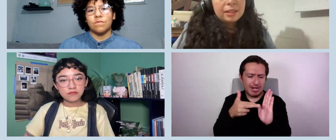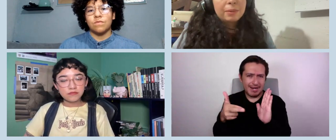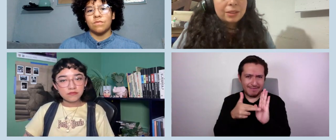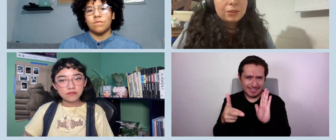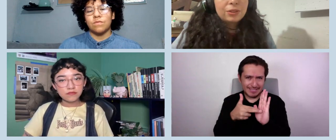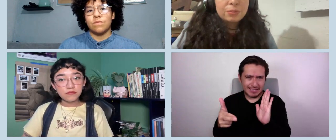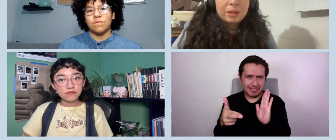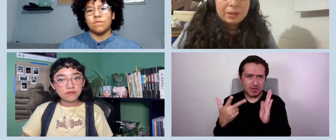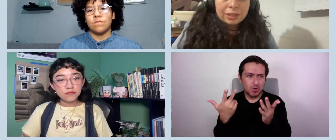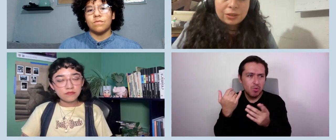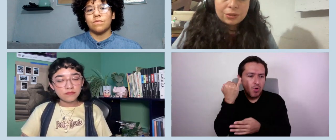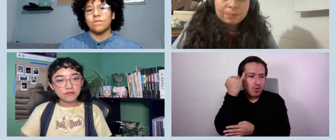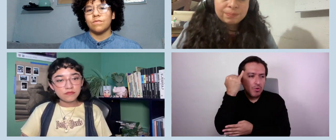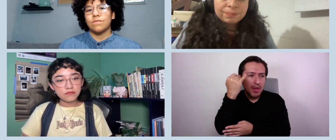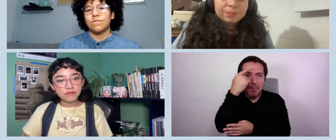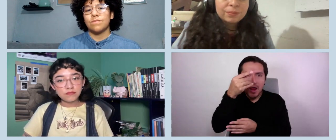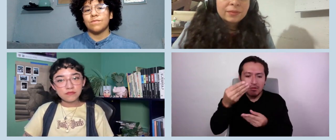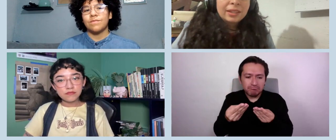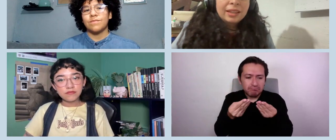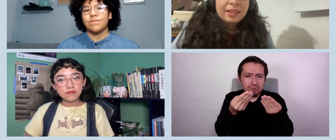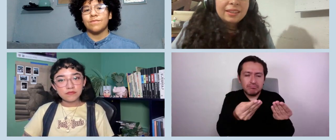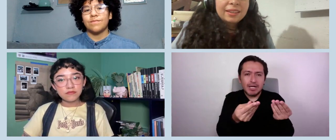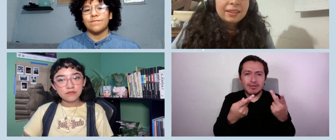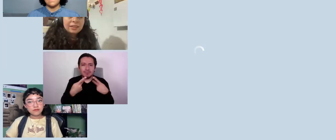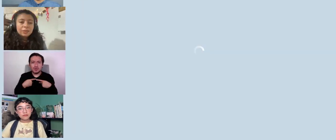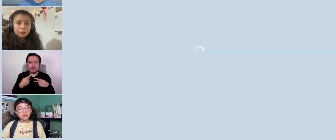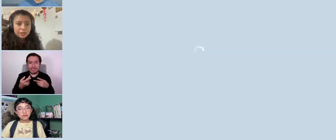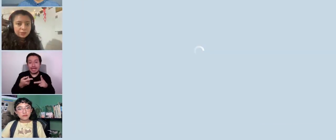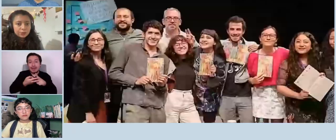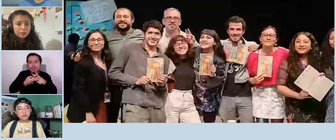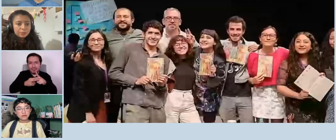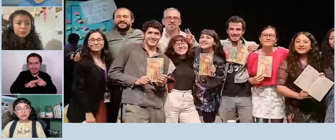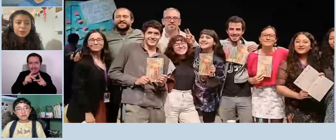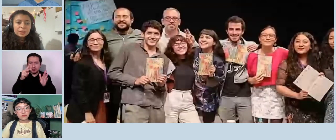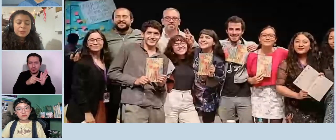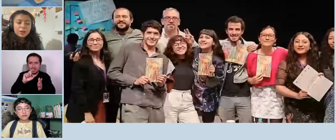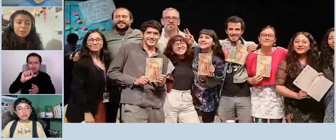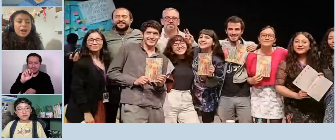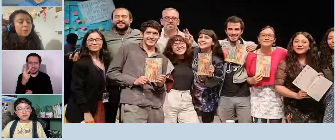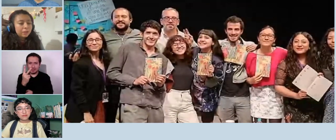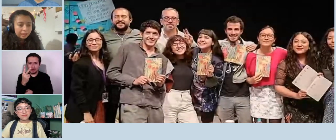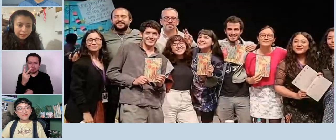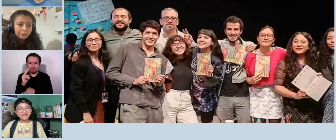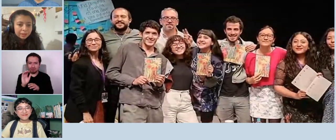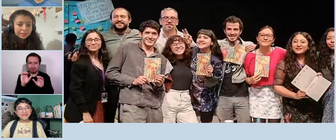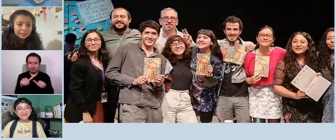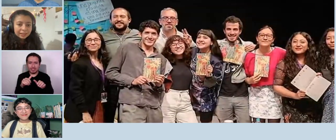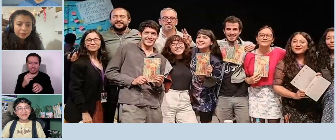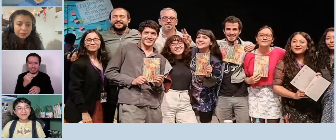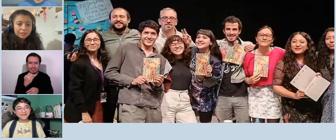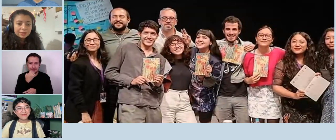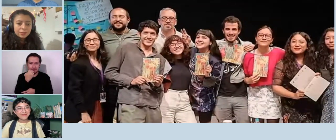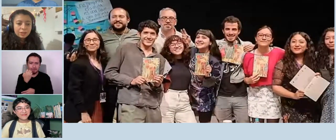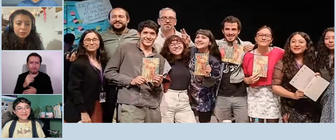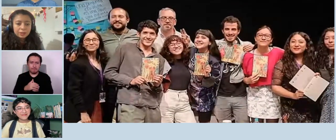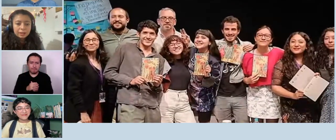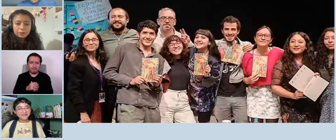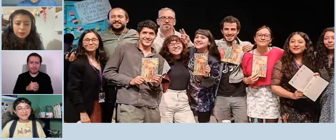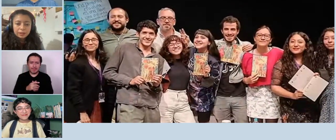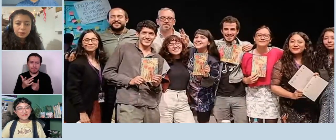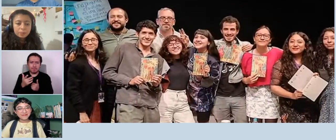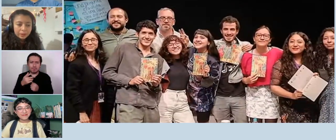en en el verano de 2022 todas nos sumamos con jeps ariba Aunque la verdad es que la coordinación